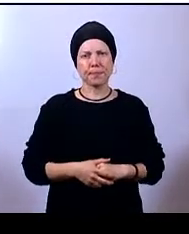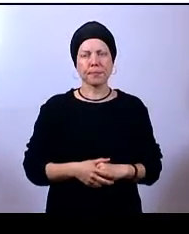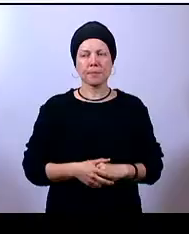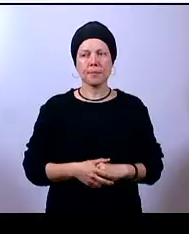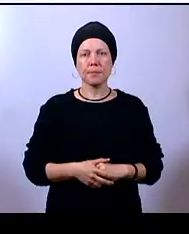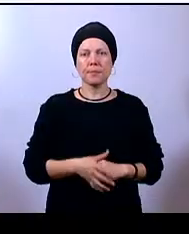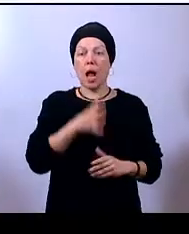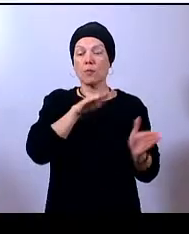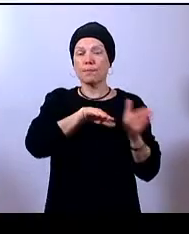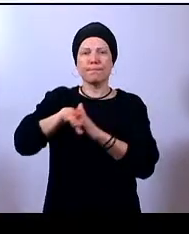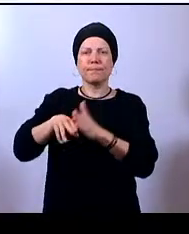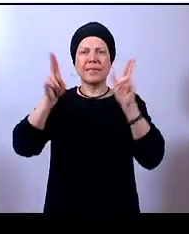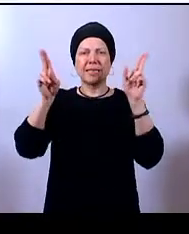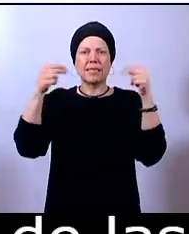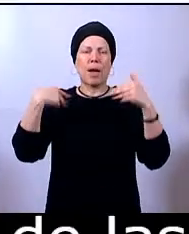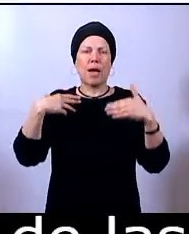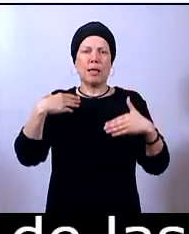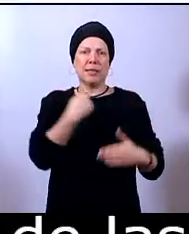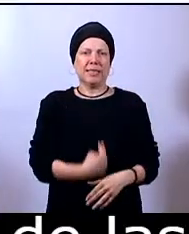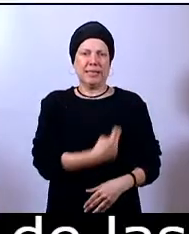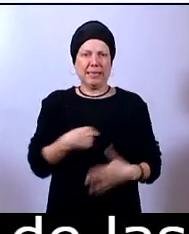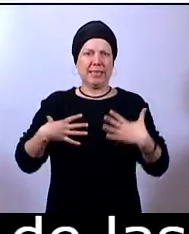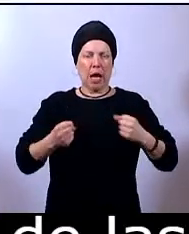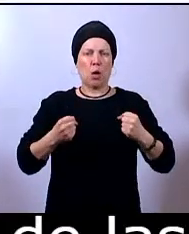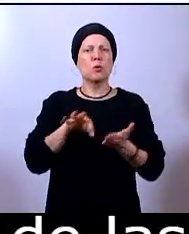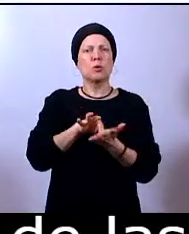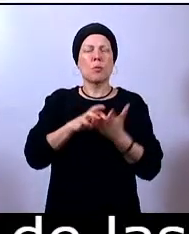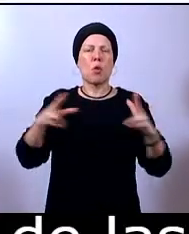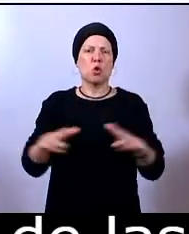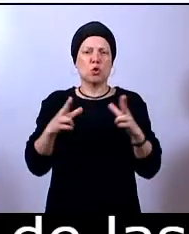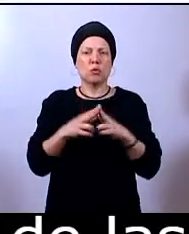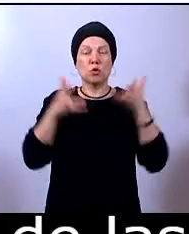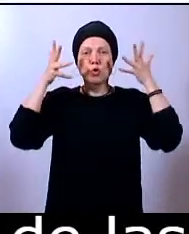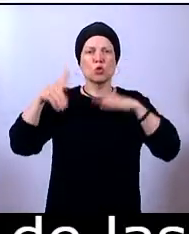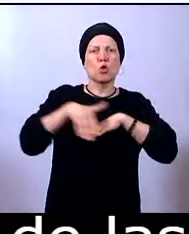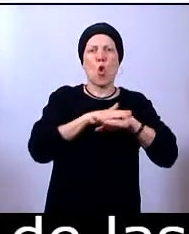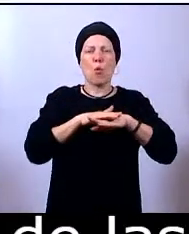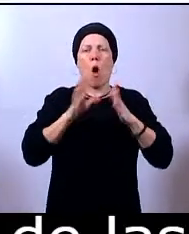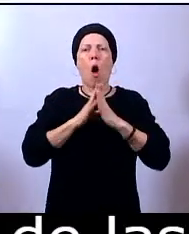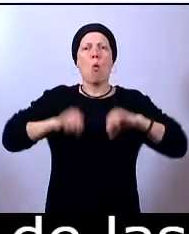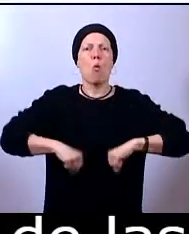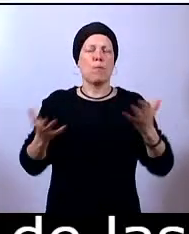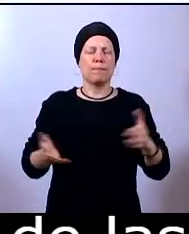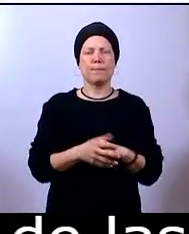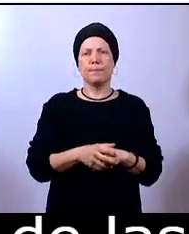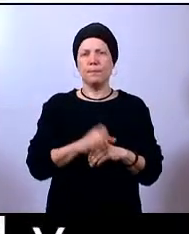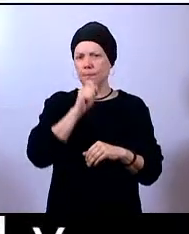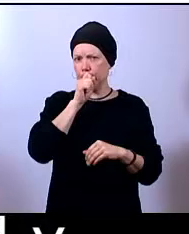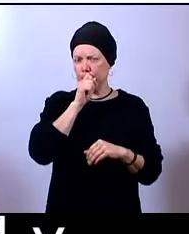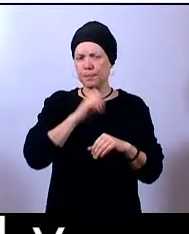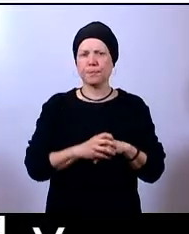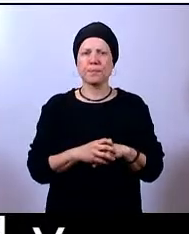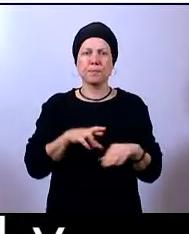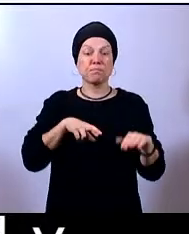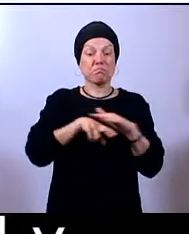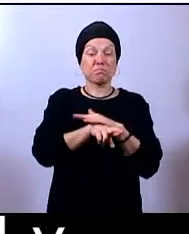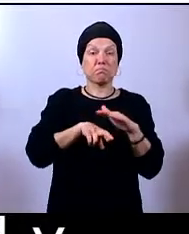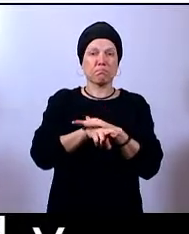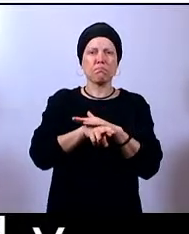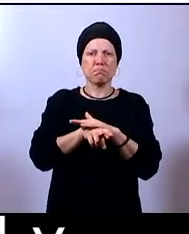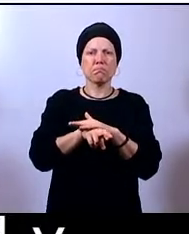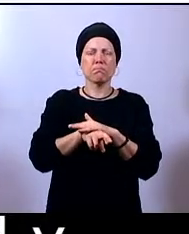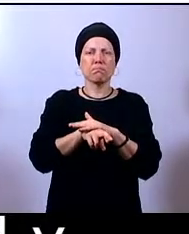Ahora, en materia de salud y servicios sociales, el Consejo de Gobierno ha acordado la interposición de un recurso de